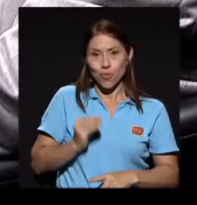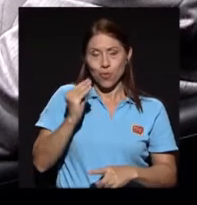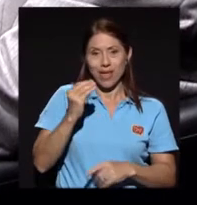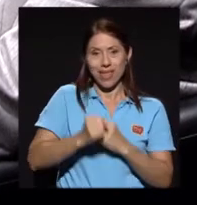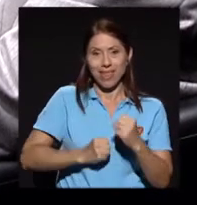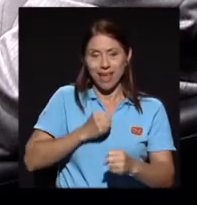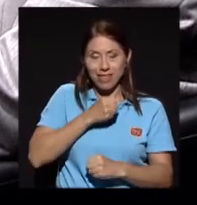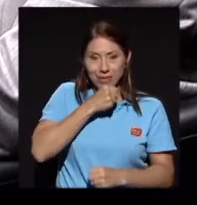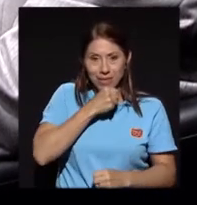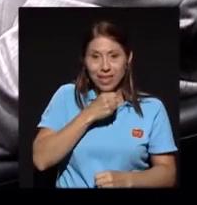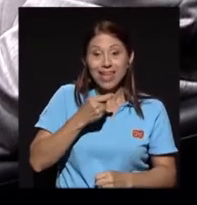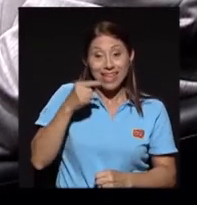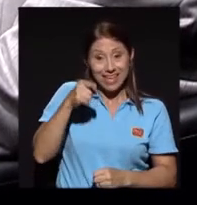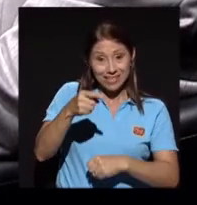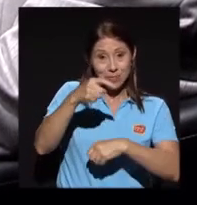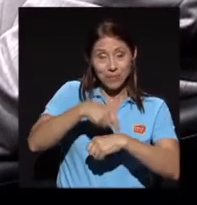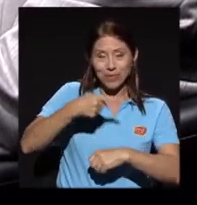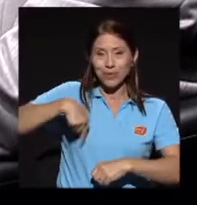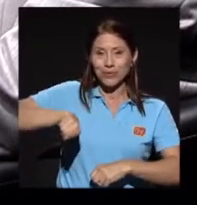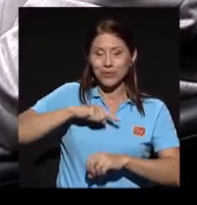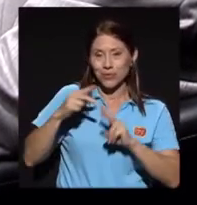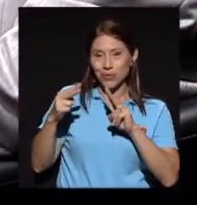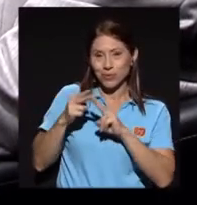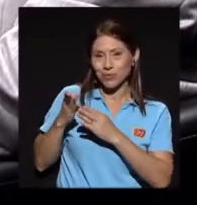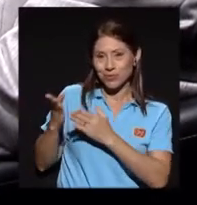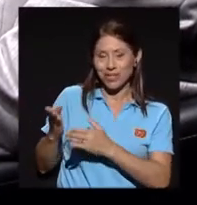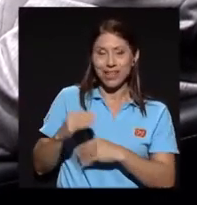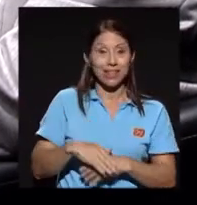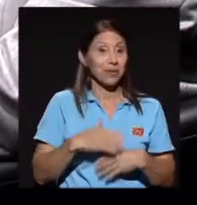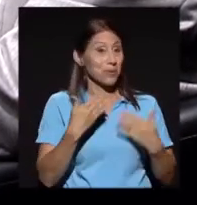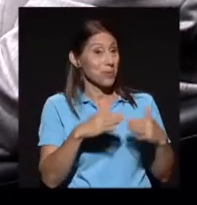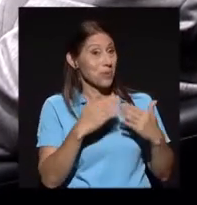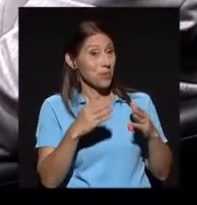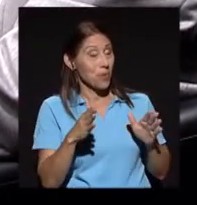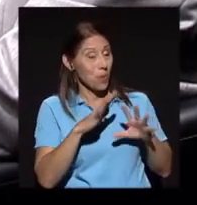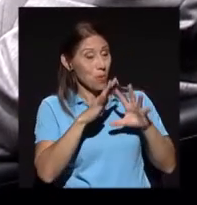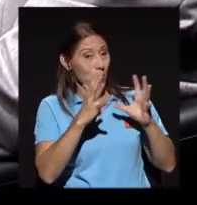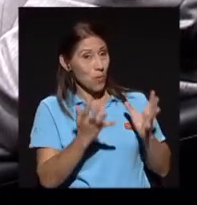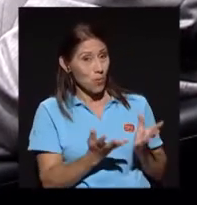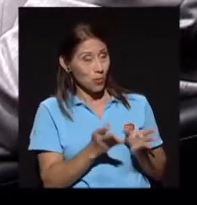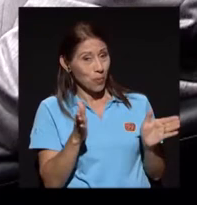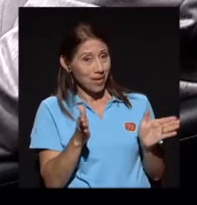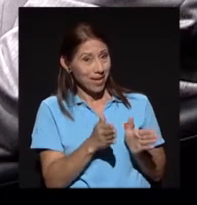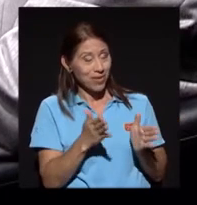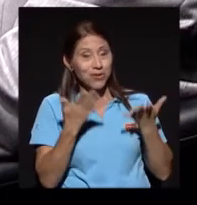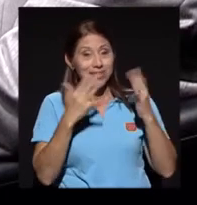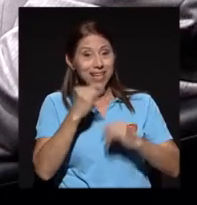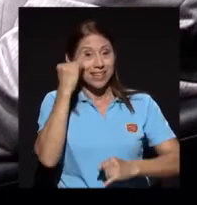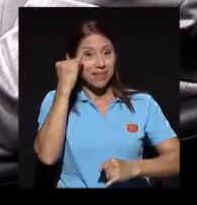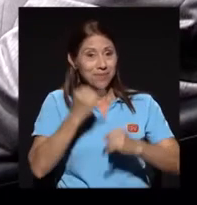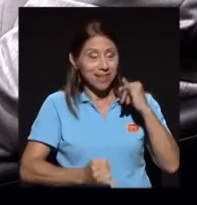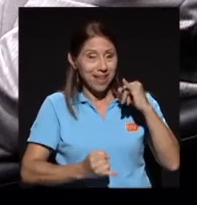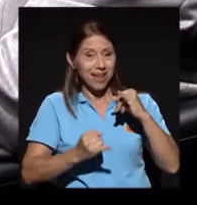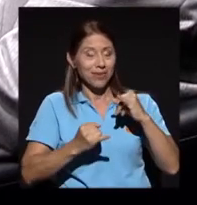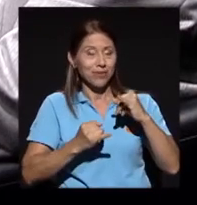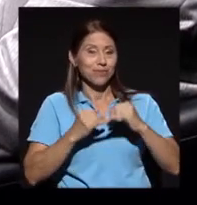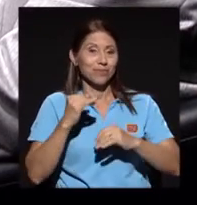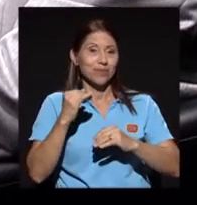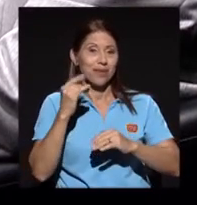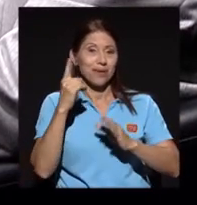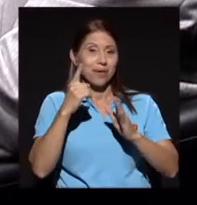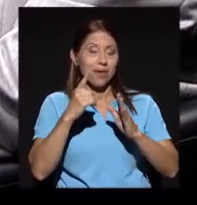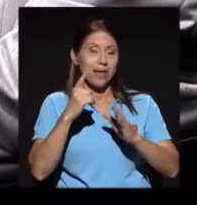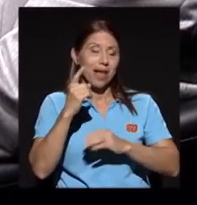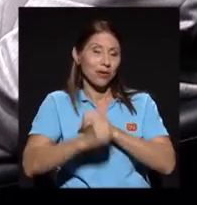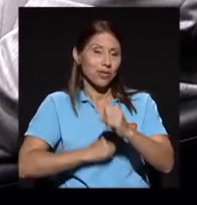Juan. Pequeño mundo. Fue donde usted. Bueno, se había acabado la década de los 80 y yo regresaba al país un poco con el